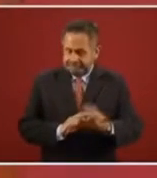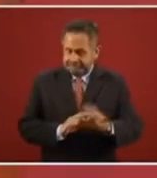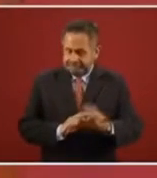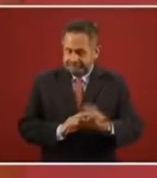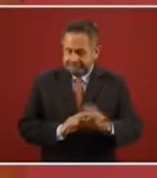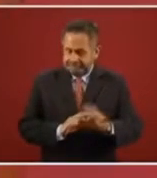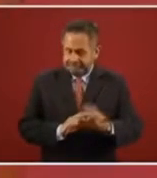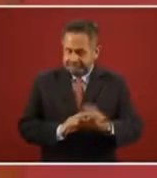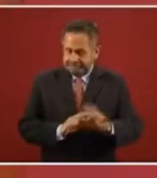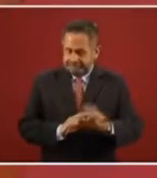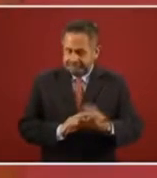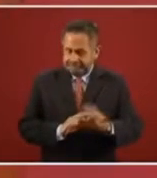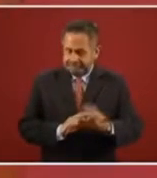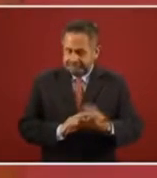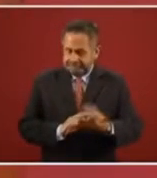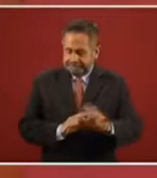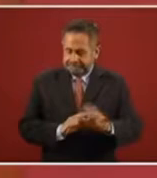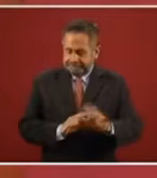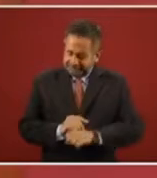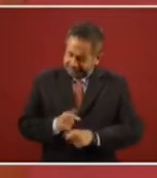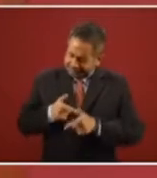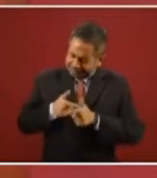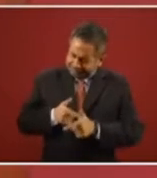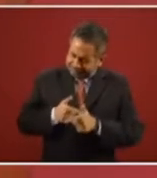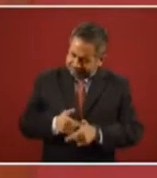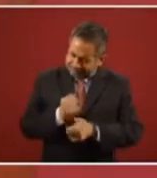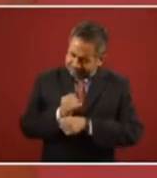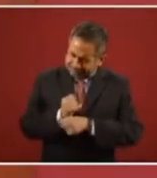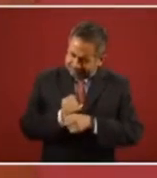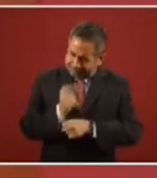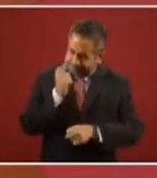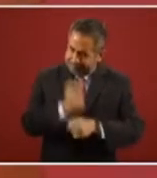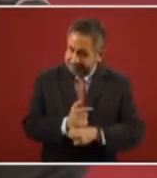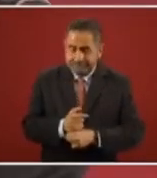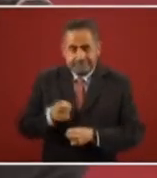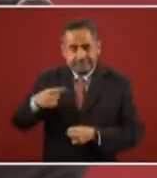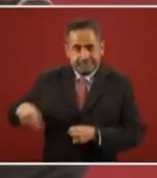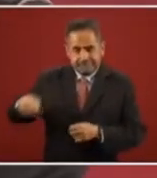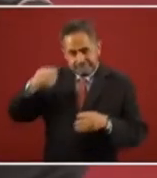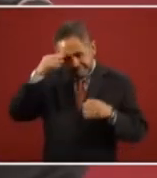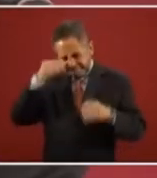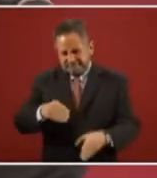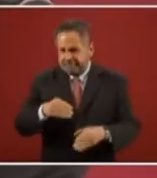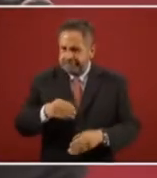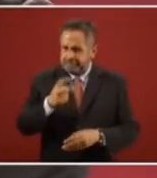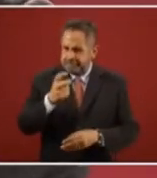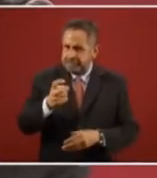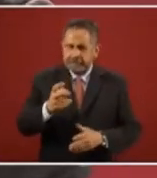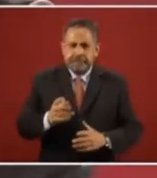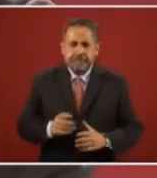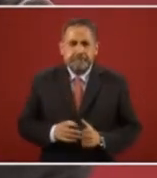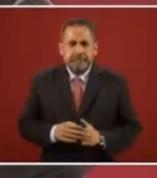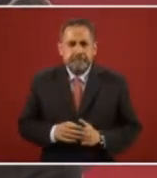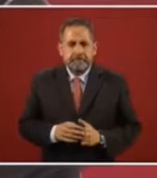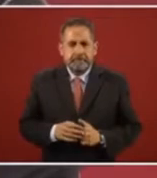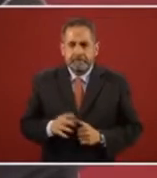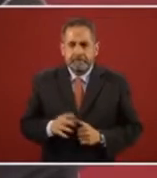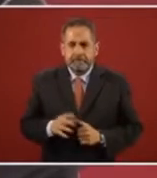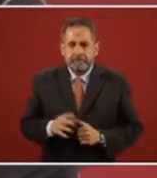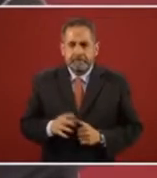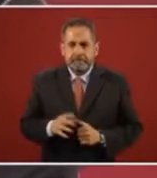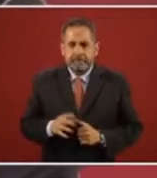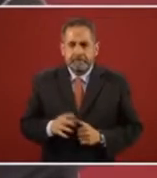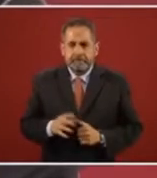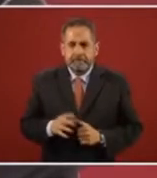una ley que temer dedicado de tiempo completo